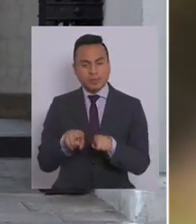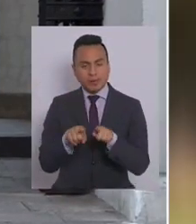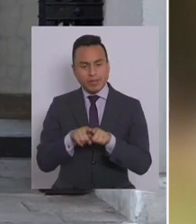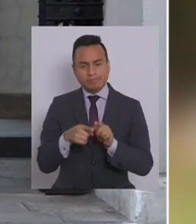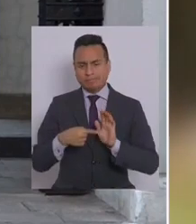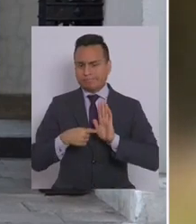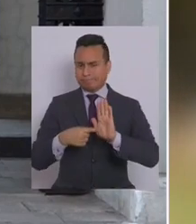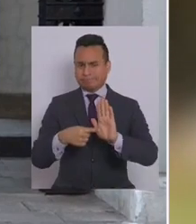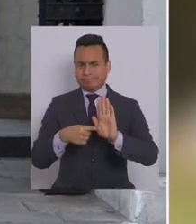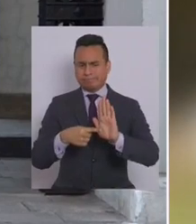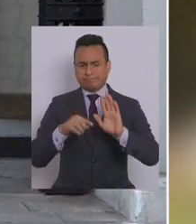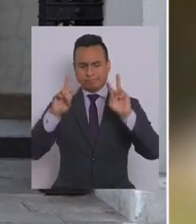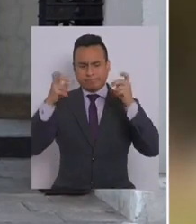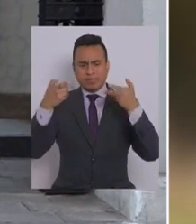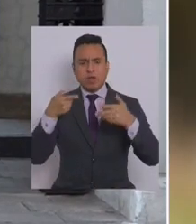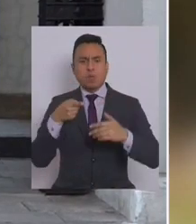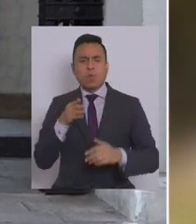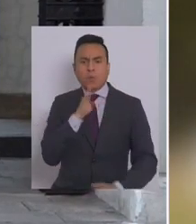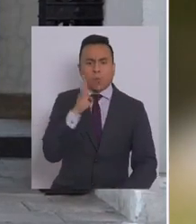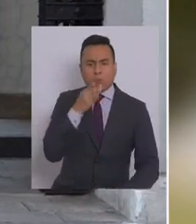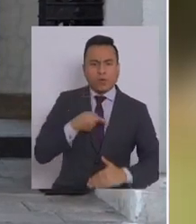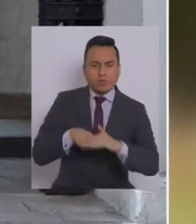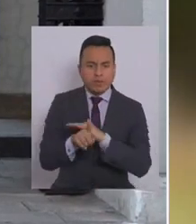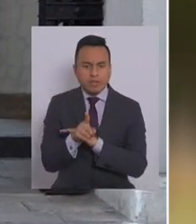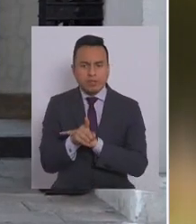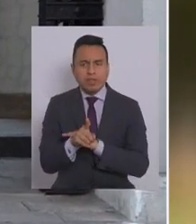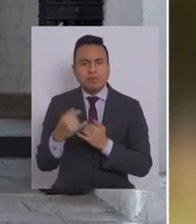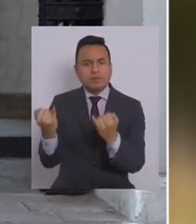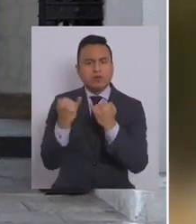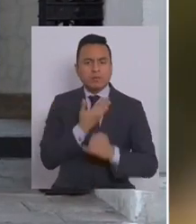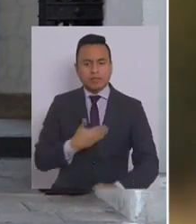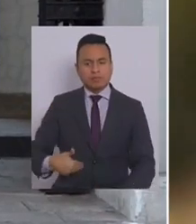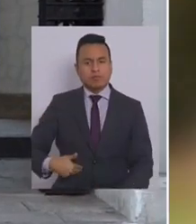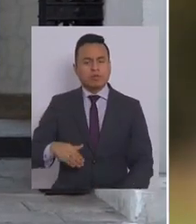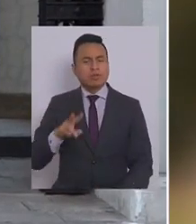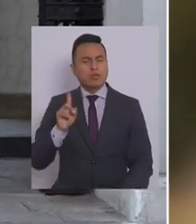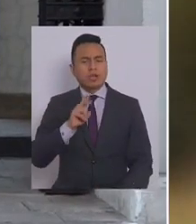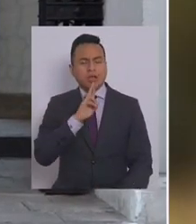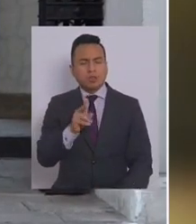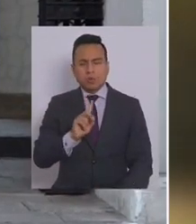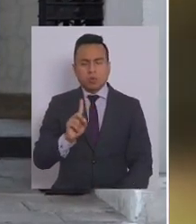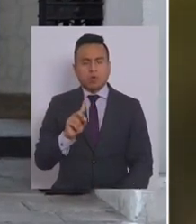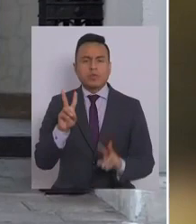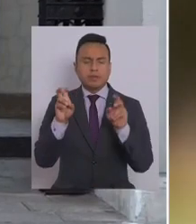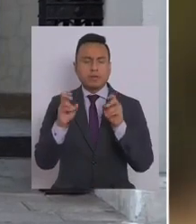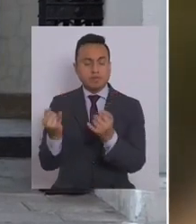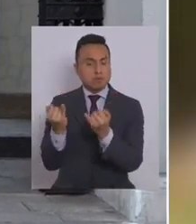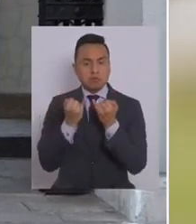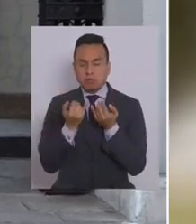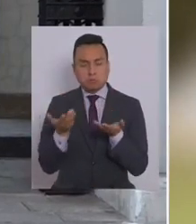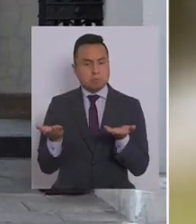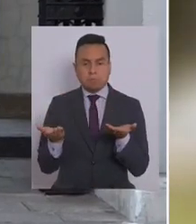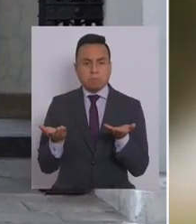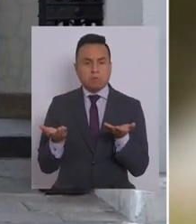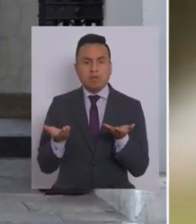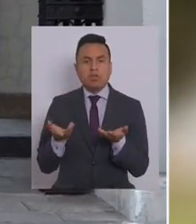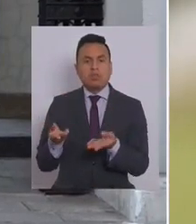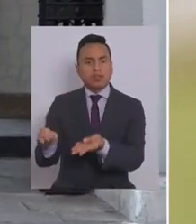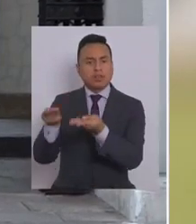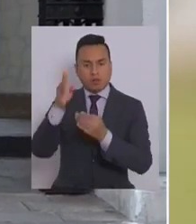de manifiesto que estaban como infiltrados. ¿Qué información tiene el gobierno sobre eso? No tenemos esa información que nos ha